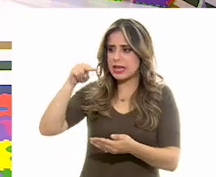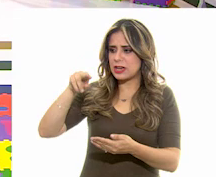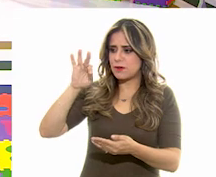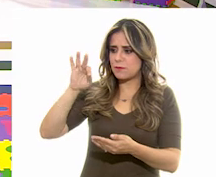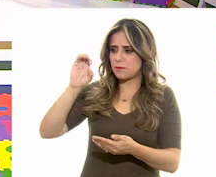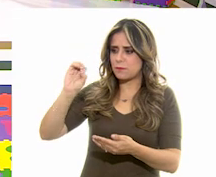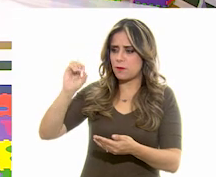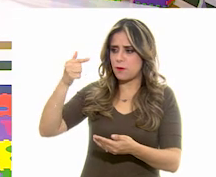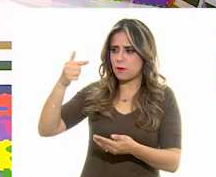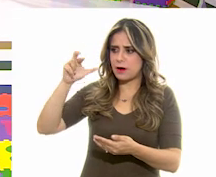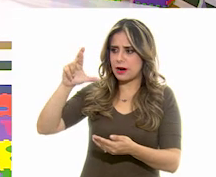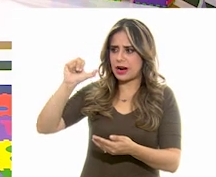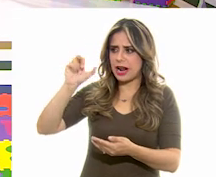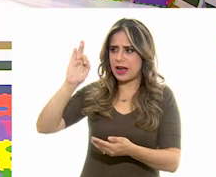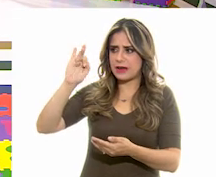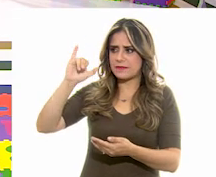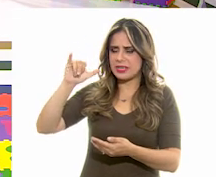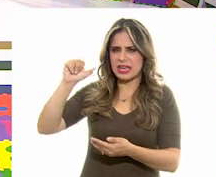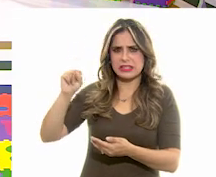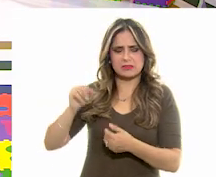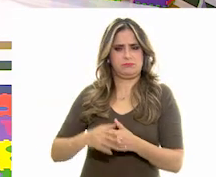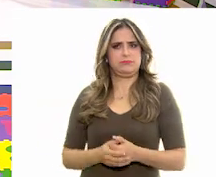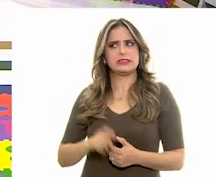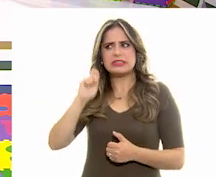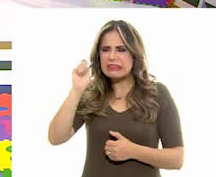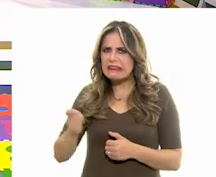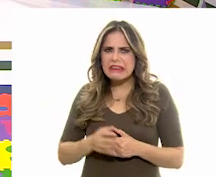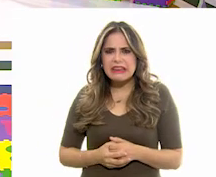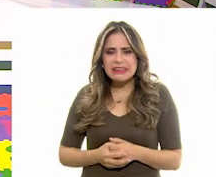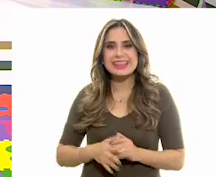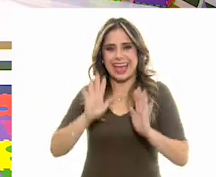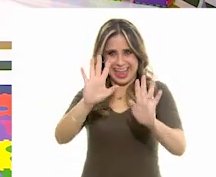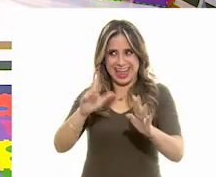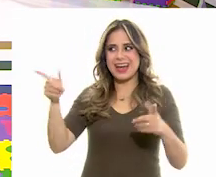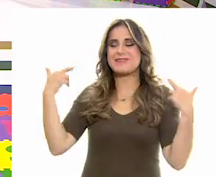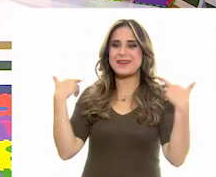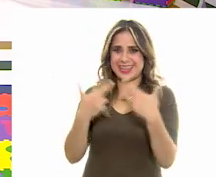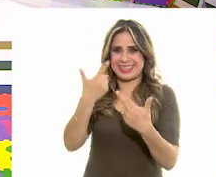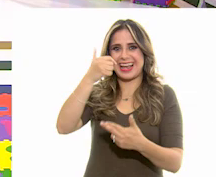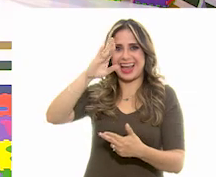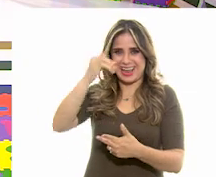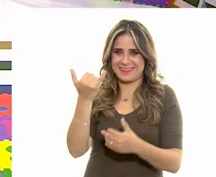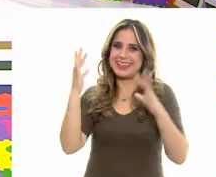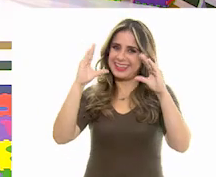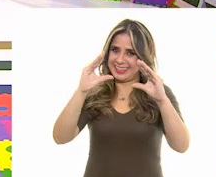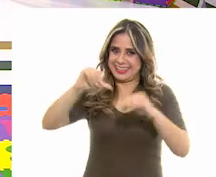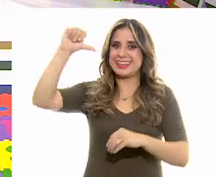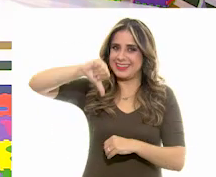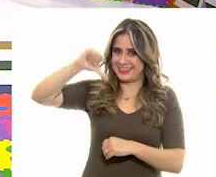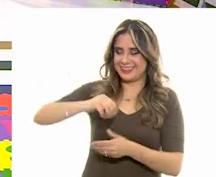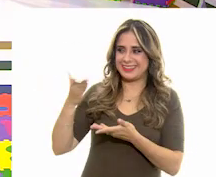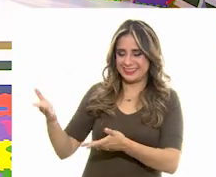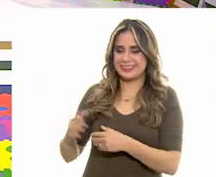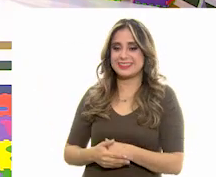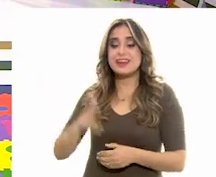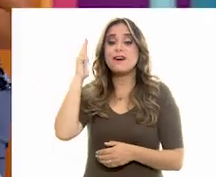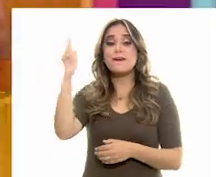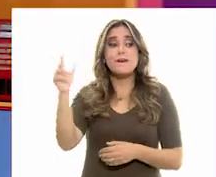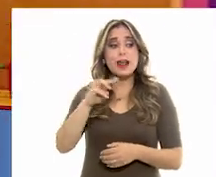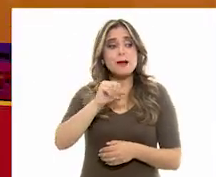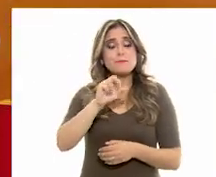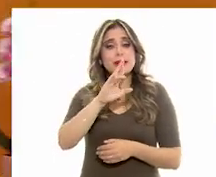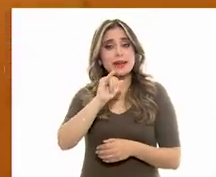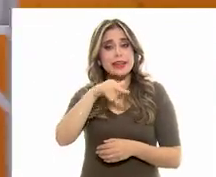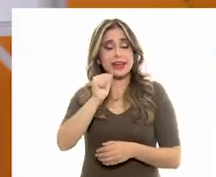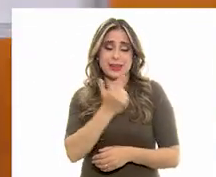raro. ¿Qué será? Pero para eso vamos a invitar a la maestra Gaby. ¡Hola, maestra! ¡Hola, Mariana! ¡Qué gusto